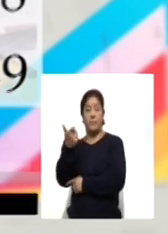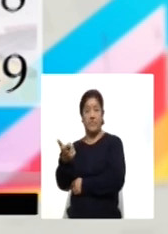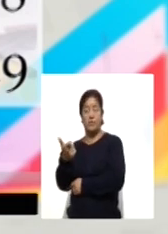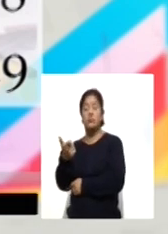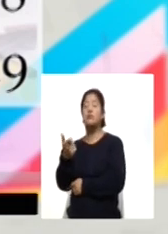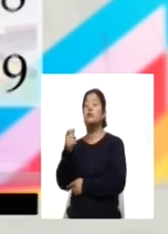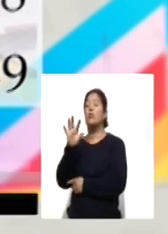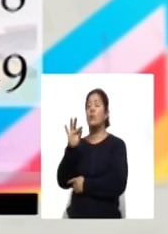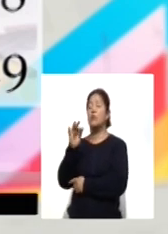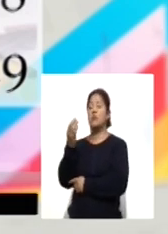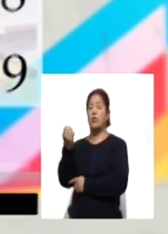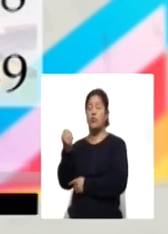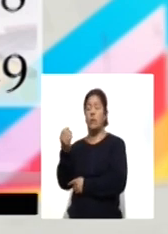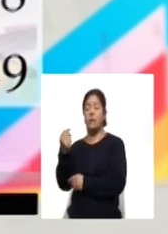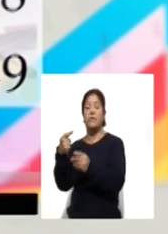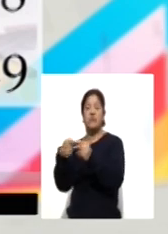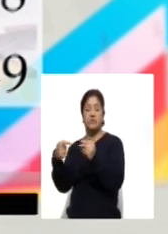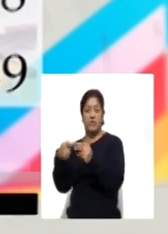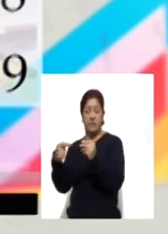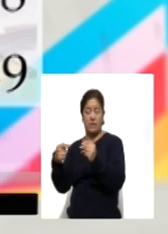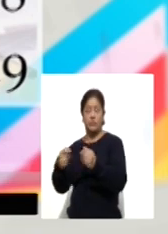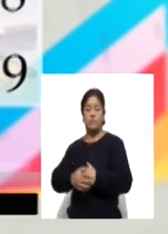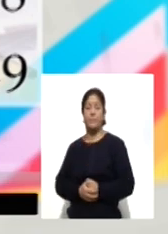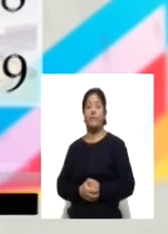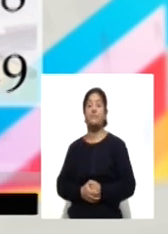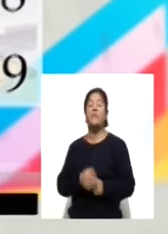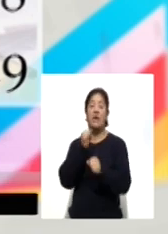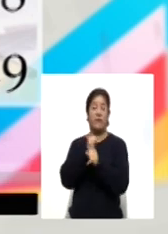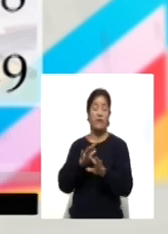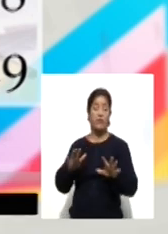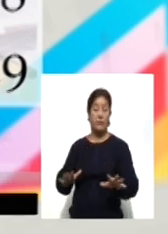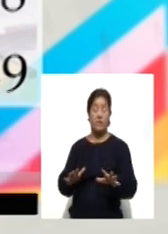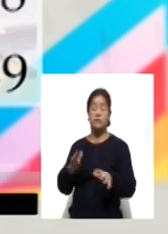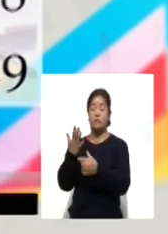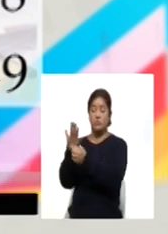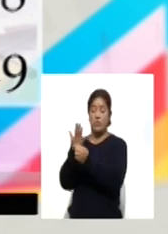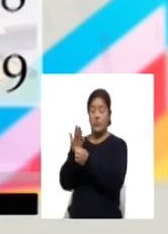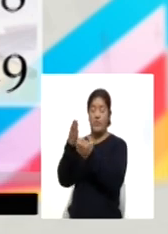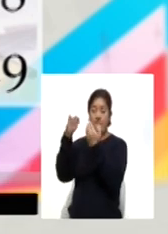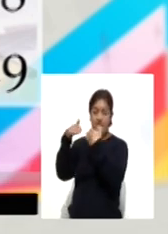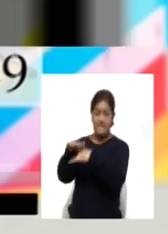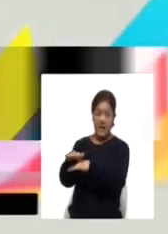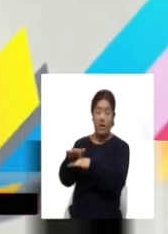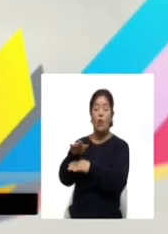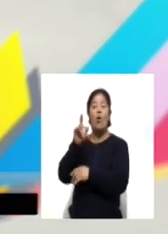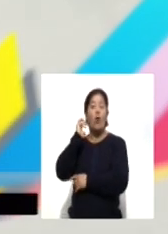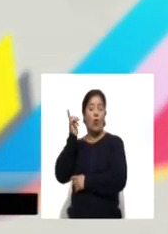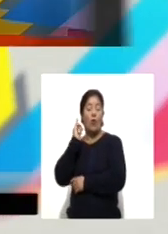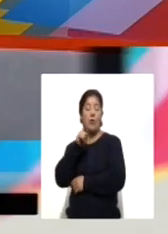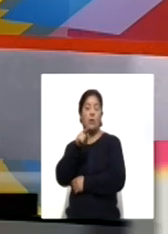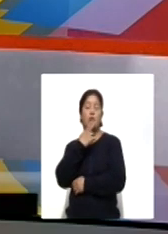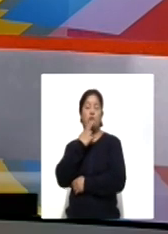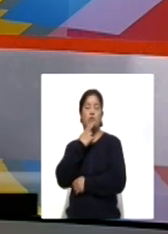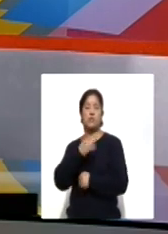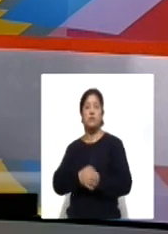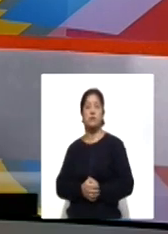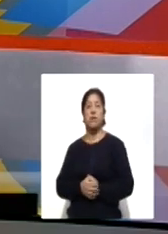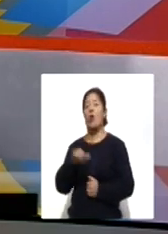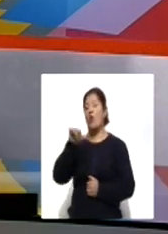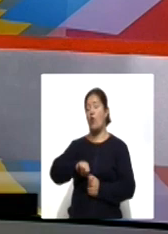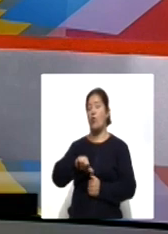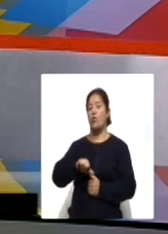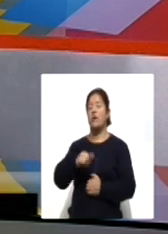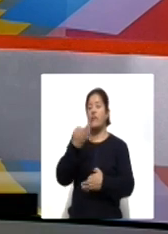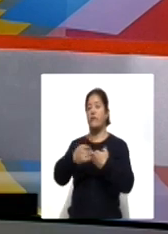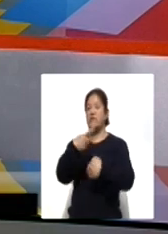a la venta 24 pesos con 49 centavos. Información que emiten las entidades bancarias que esperamos que sea de su utilidad para este